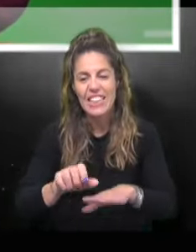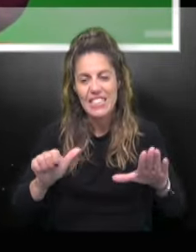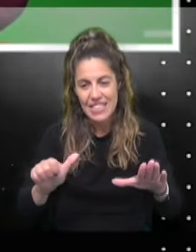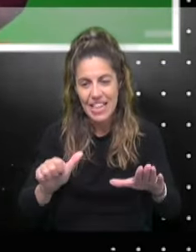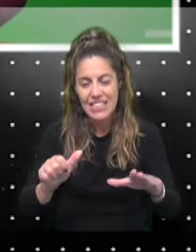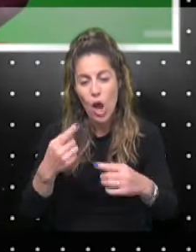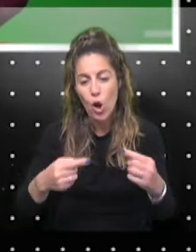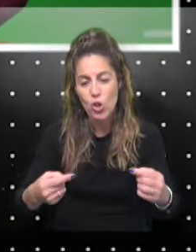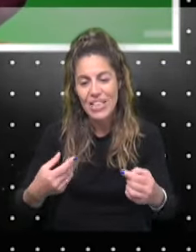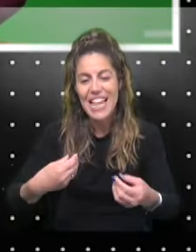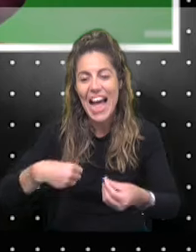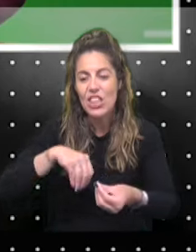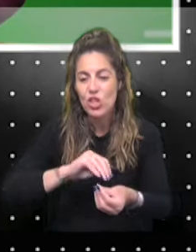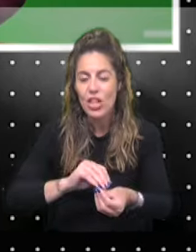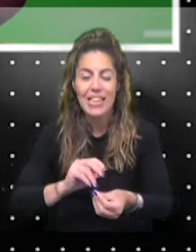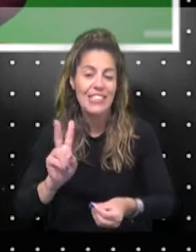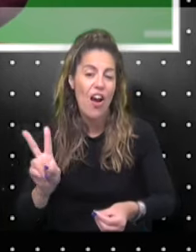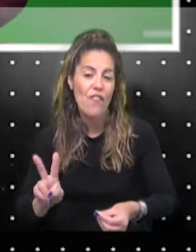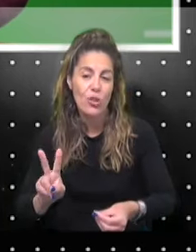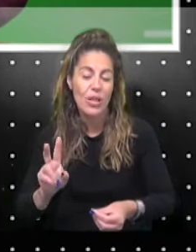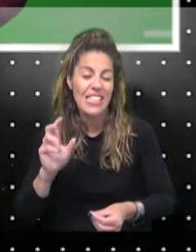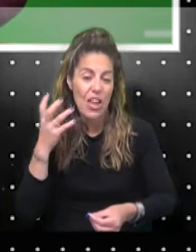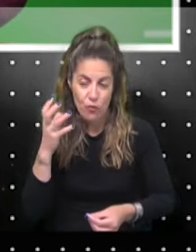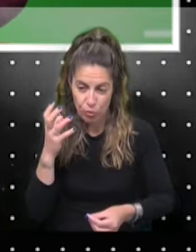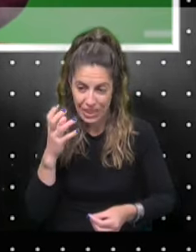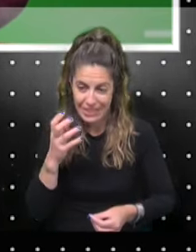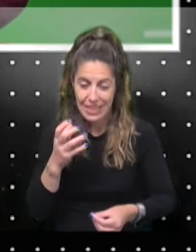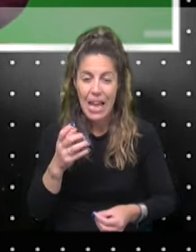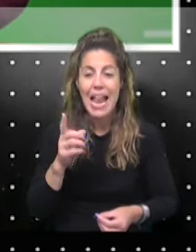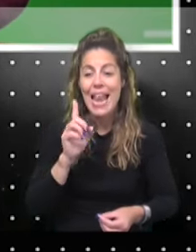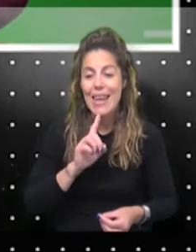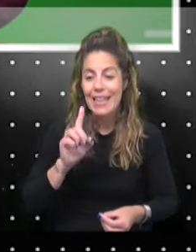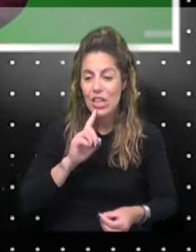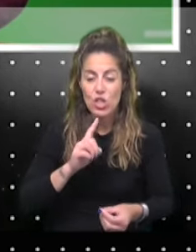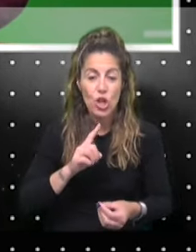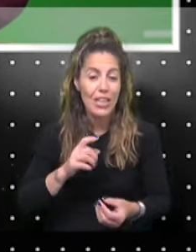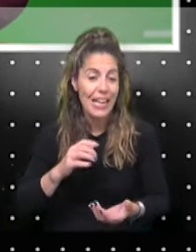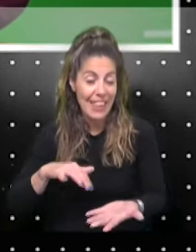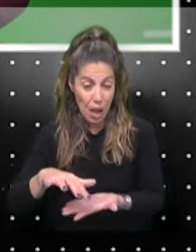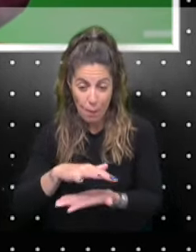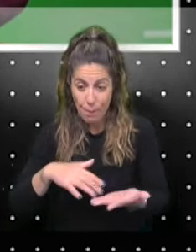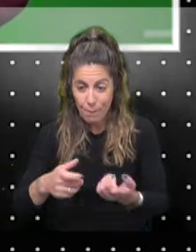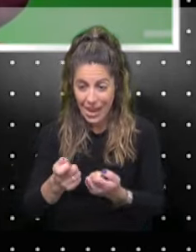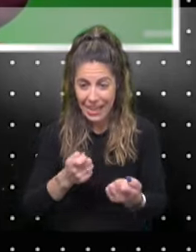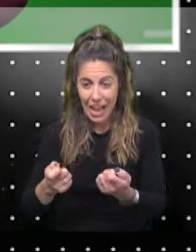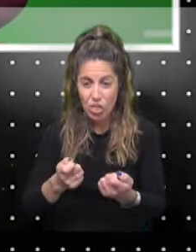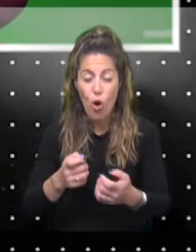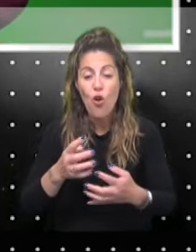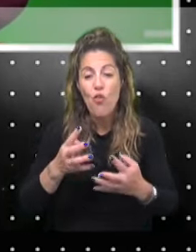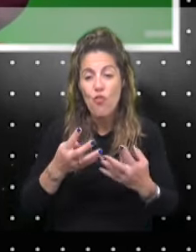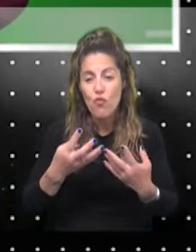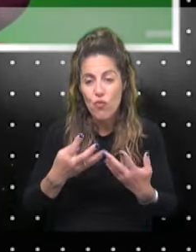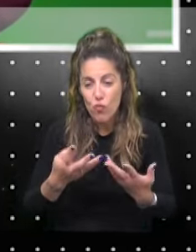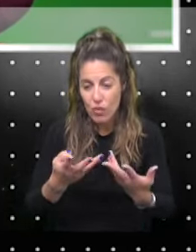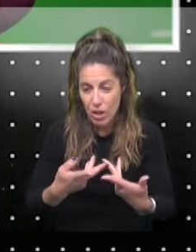verduras la intención es que desde el mercado el funcionamiento del Parque